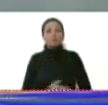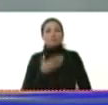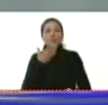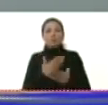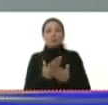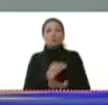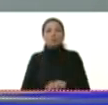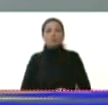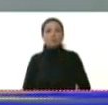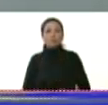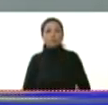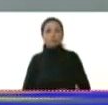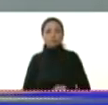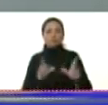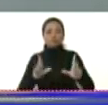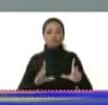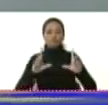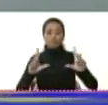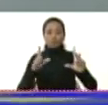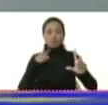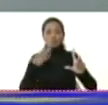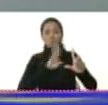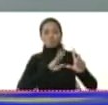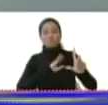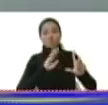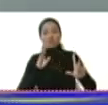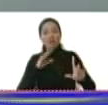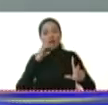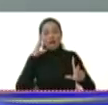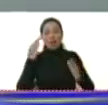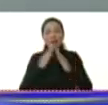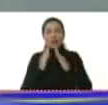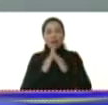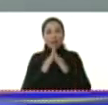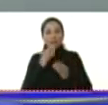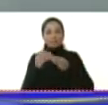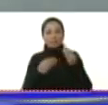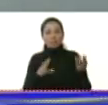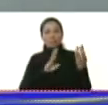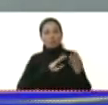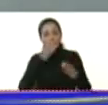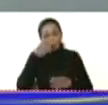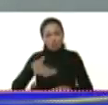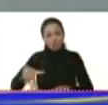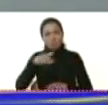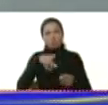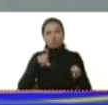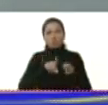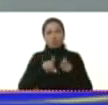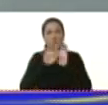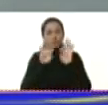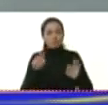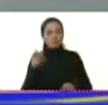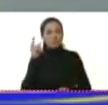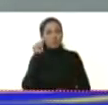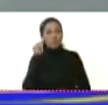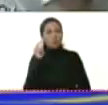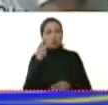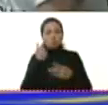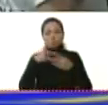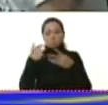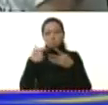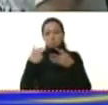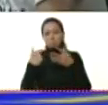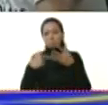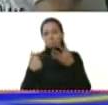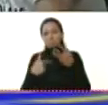Alejandro, el documento de propiedad que hace propietarios a nuestro pueblo, a Jessica, a Régulo, a